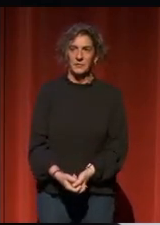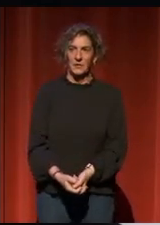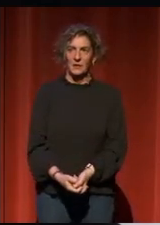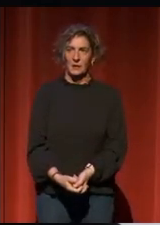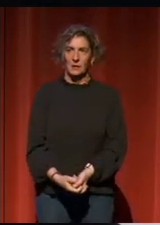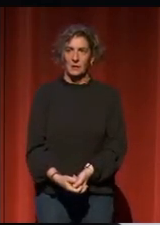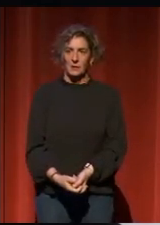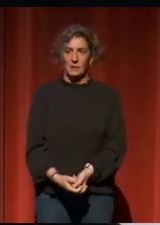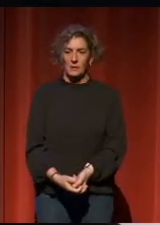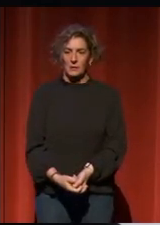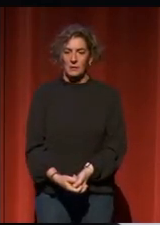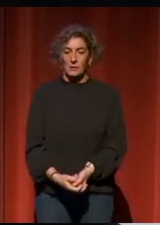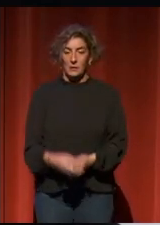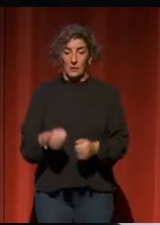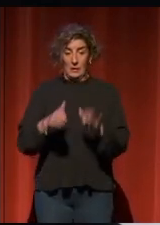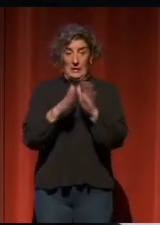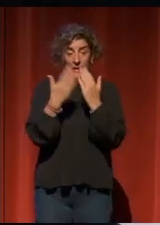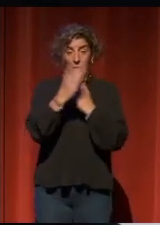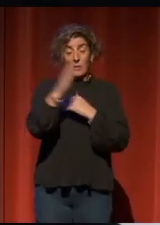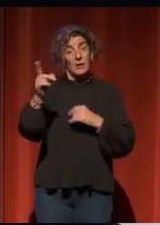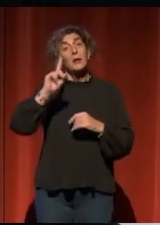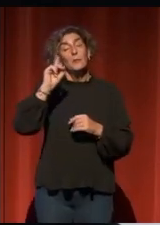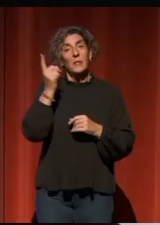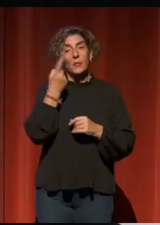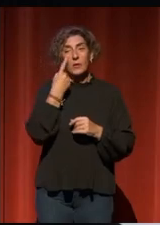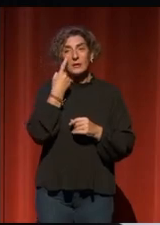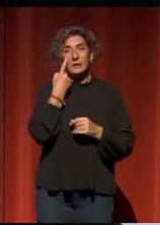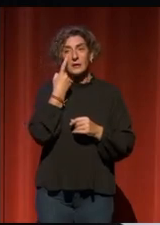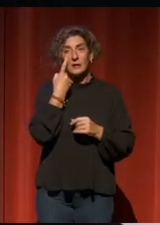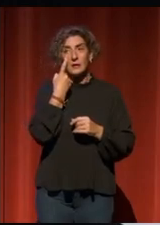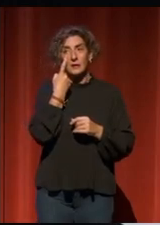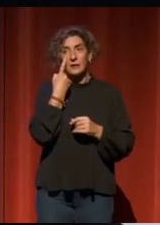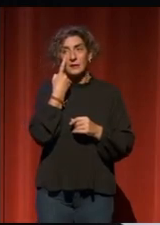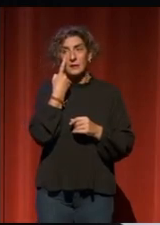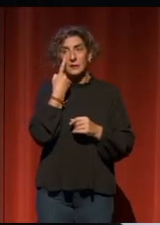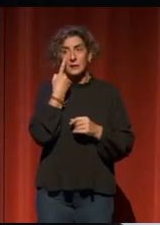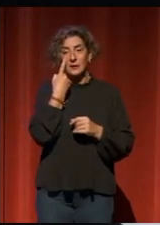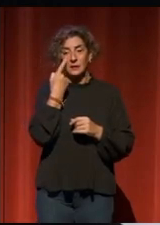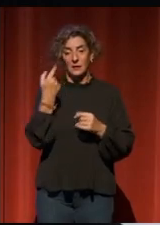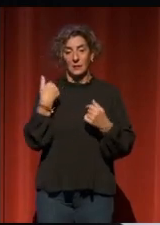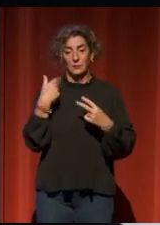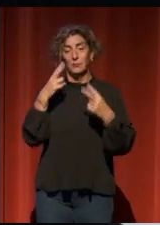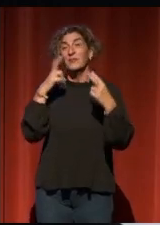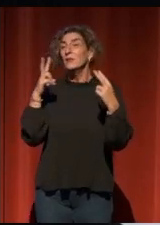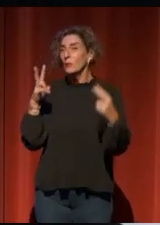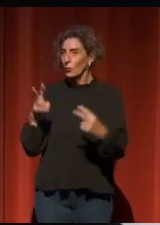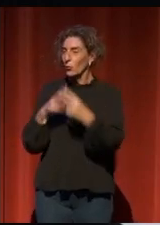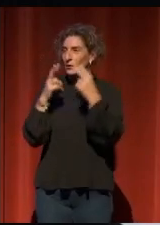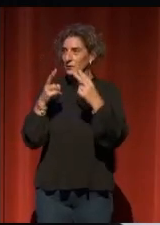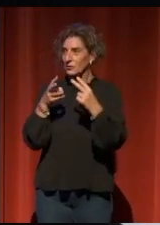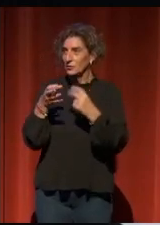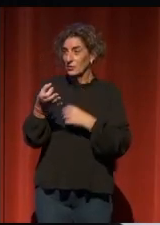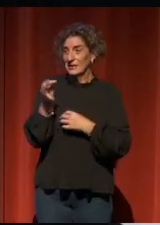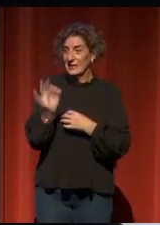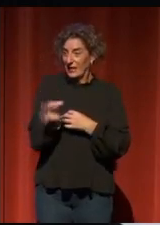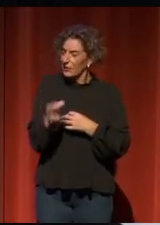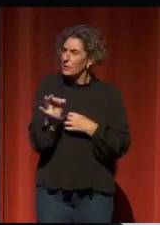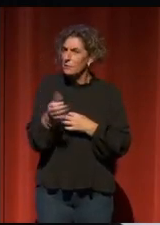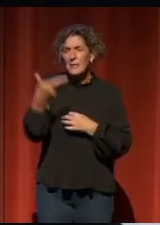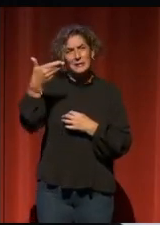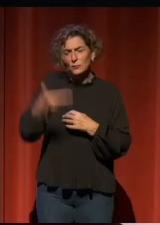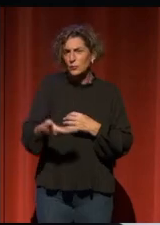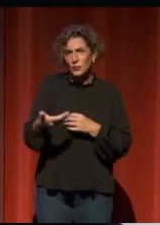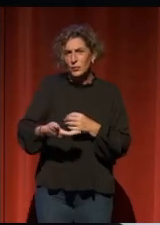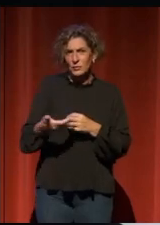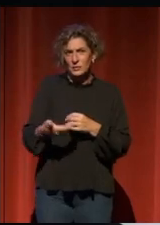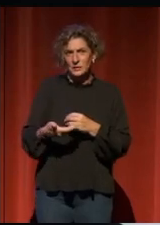En la biblioteca me di cuenta también de que mis encuentros verdaderamente decisivos,